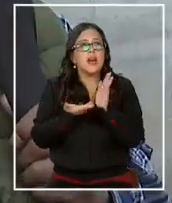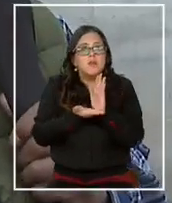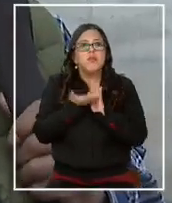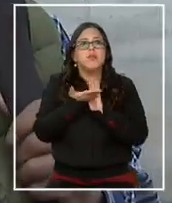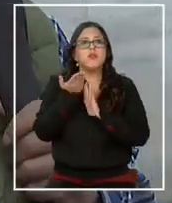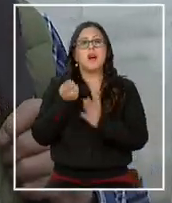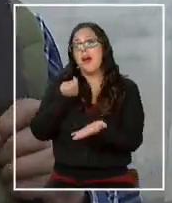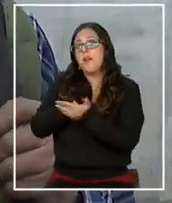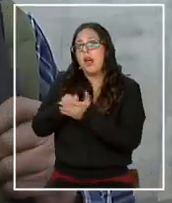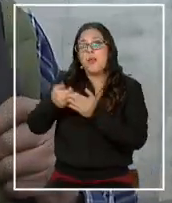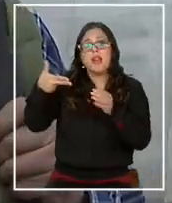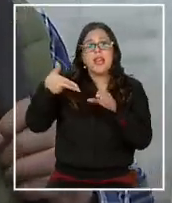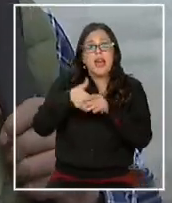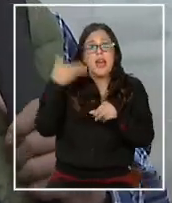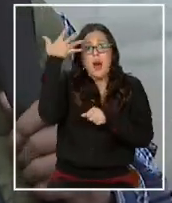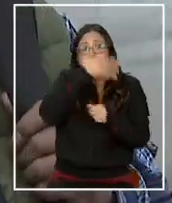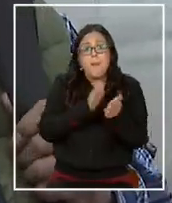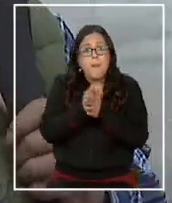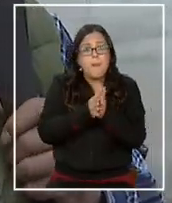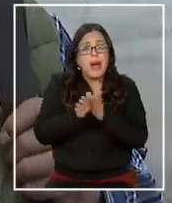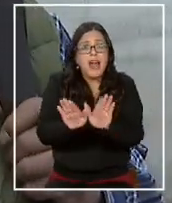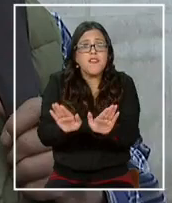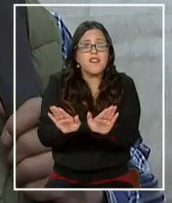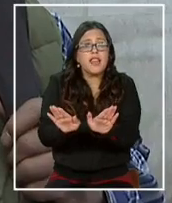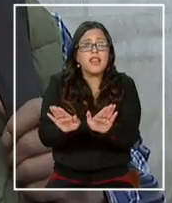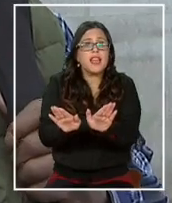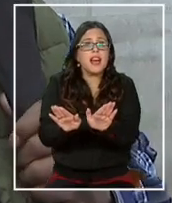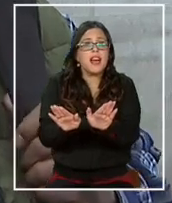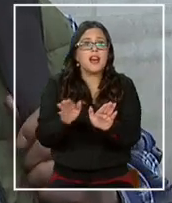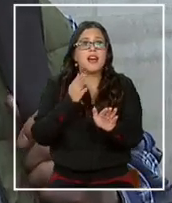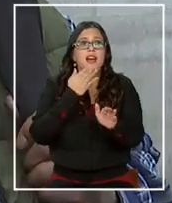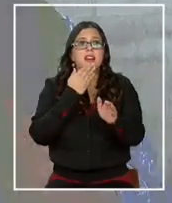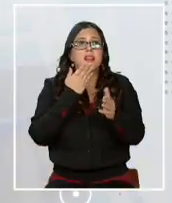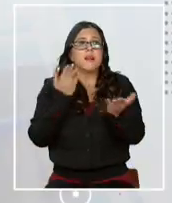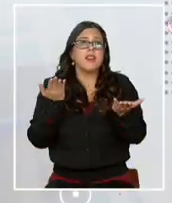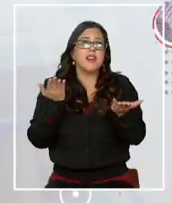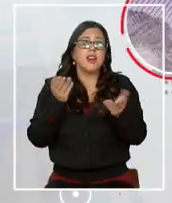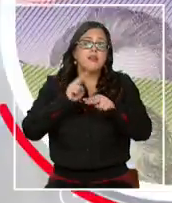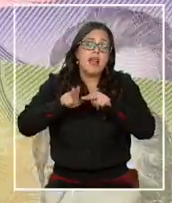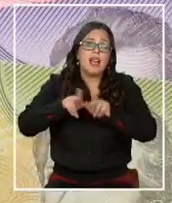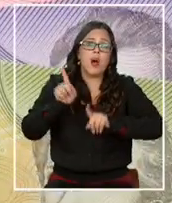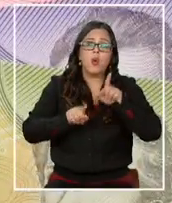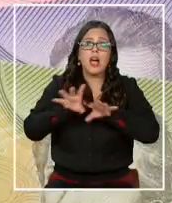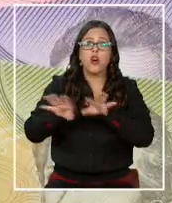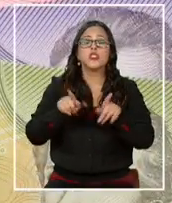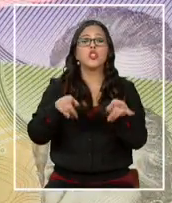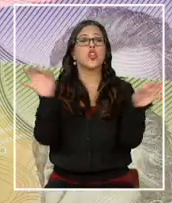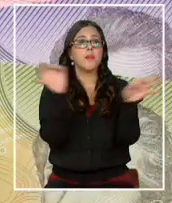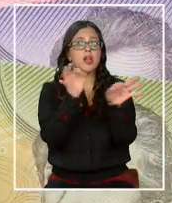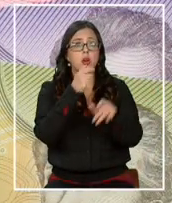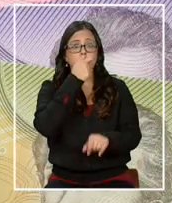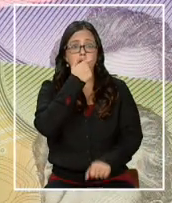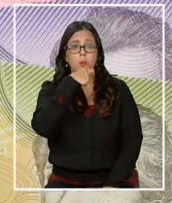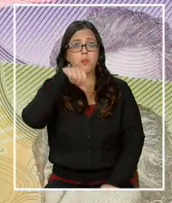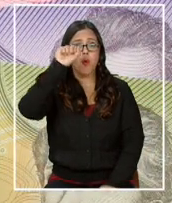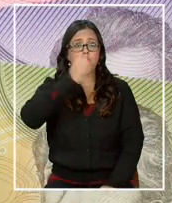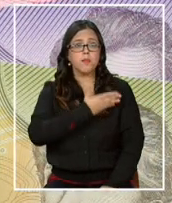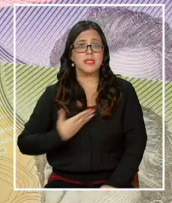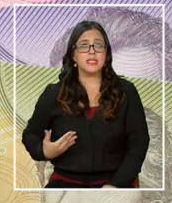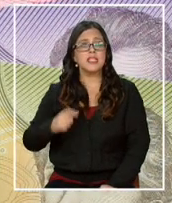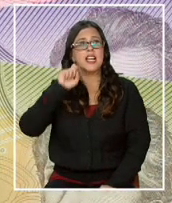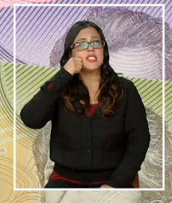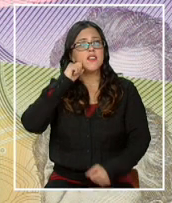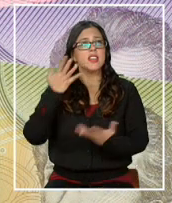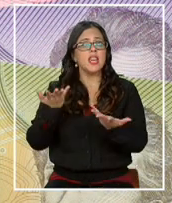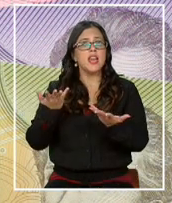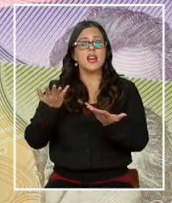por lo menos. Está tan cara. La parafina, tapar hoyitos, como dice mi marido. Según explicó el presidente Gabriel Boric, se busca replicar